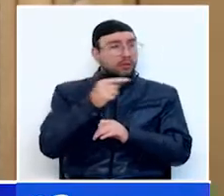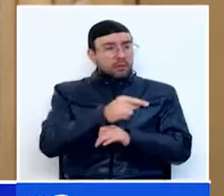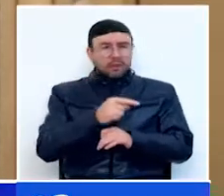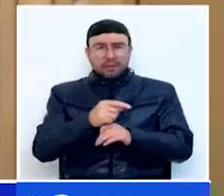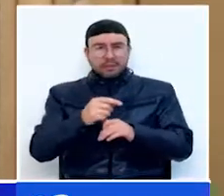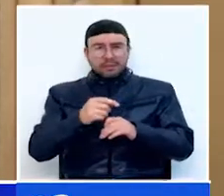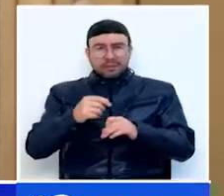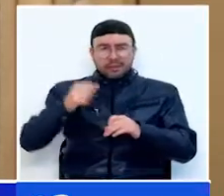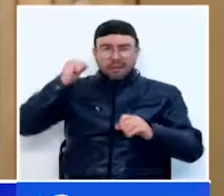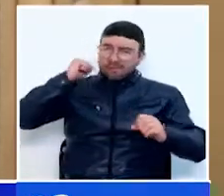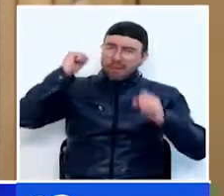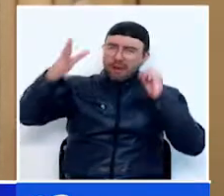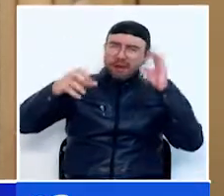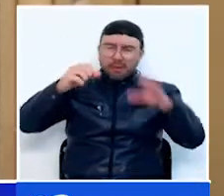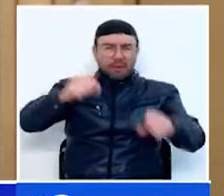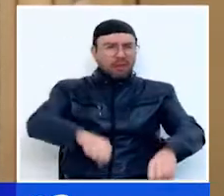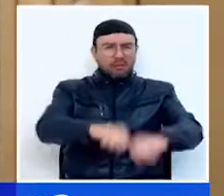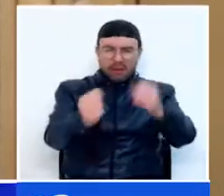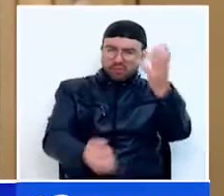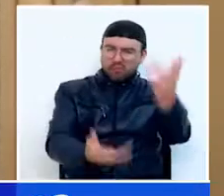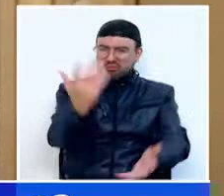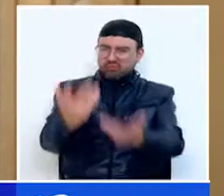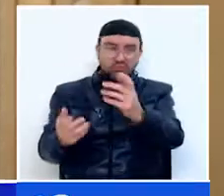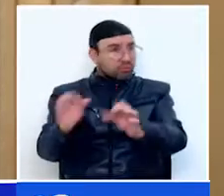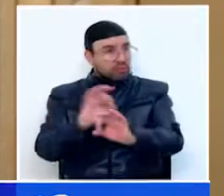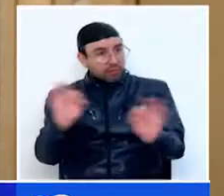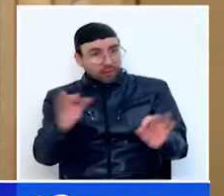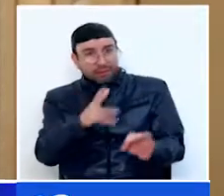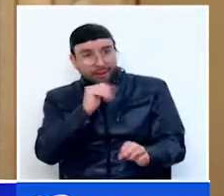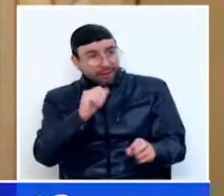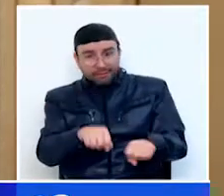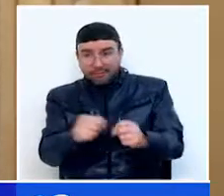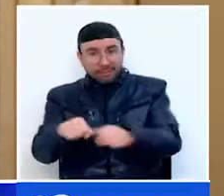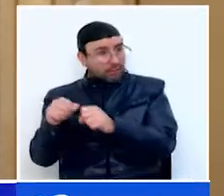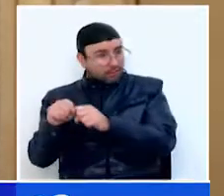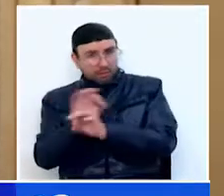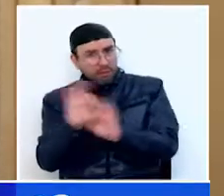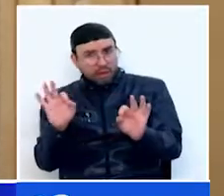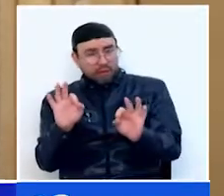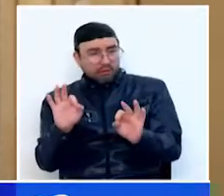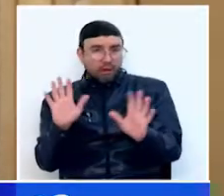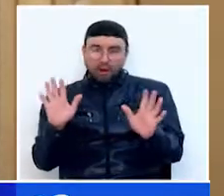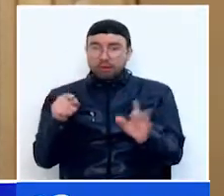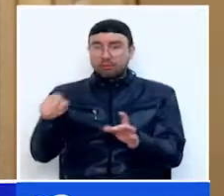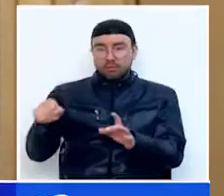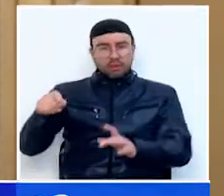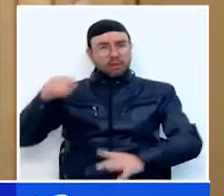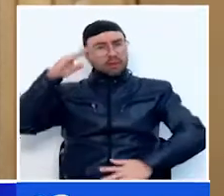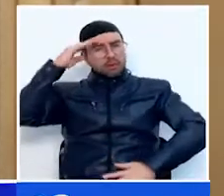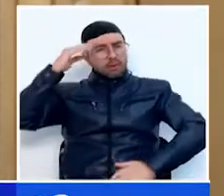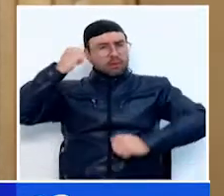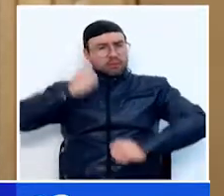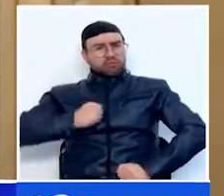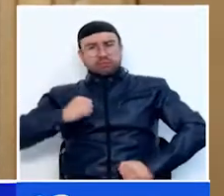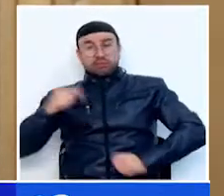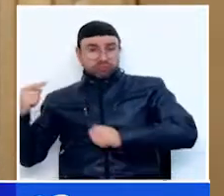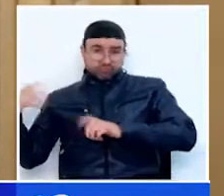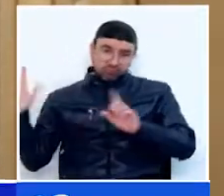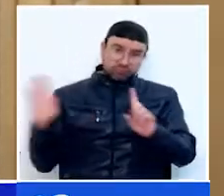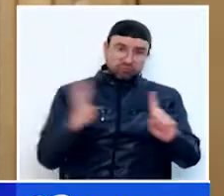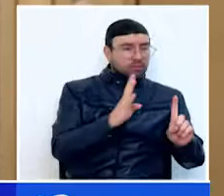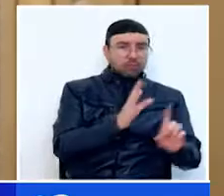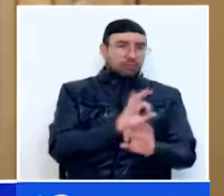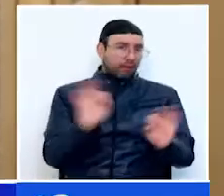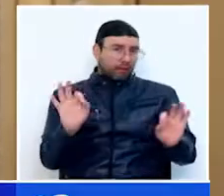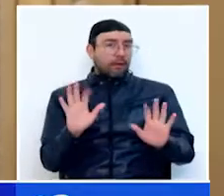vandálicos, si no hay afectaciones en el bien ajeno, pues por supuesto que el SMART no va a salir. Queremos que los jóvenes